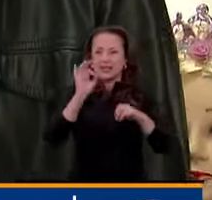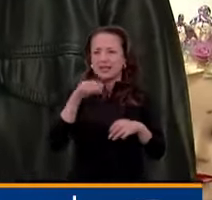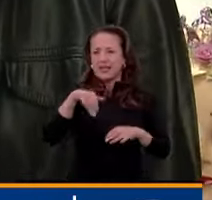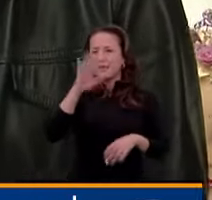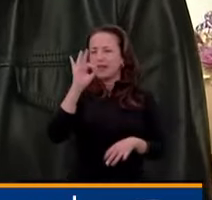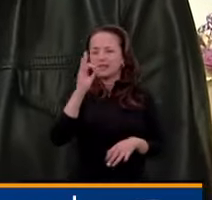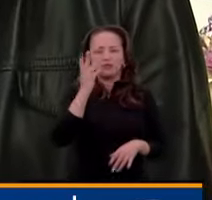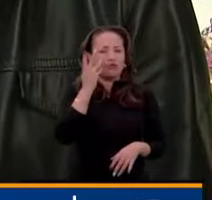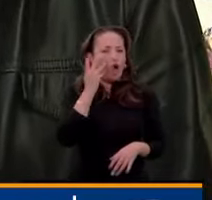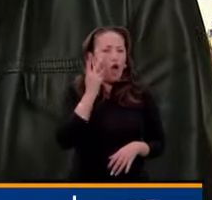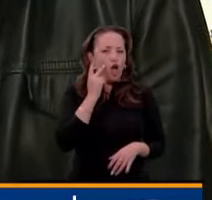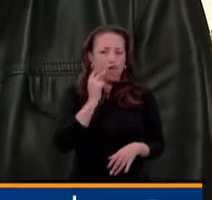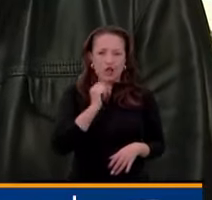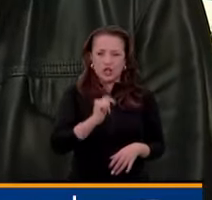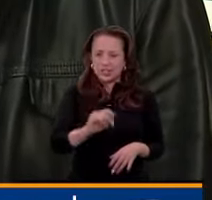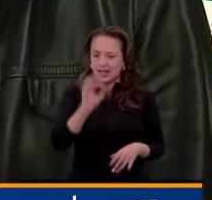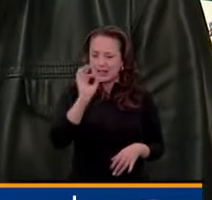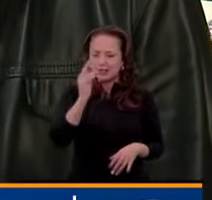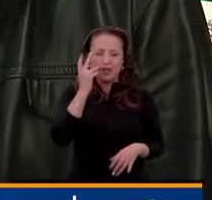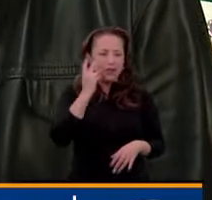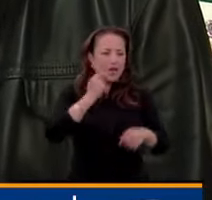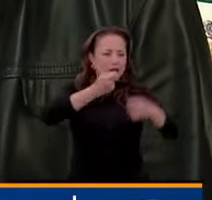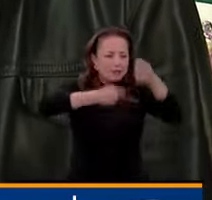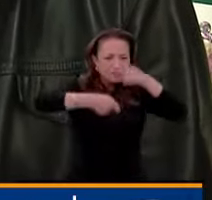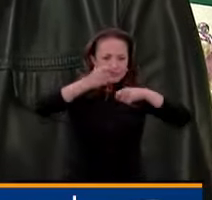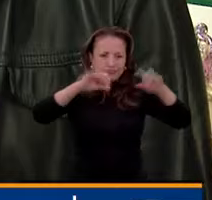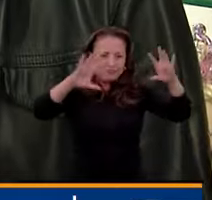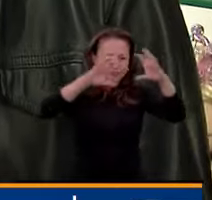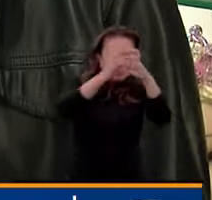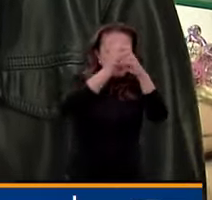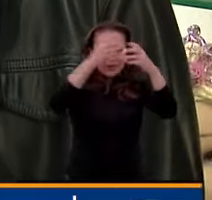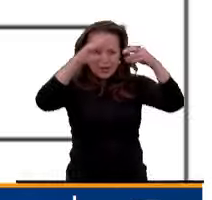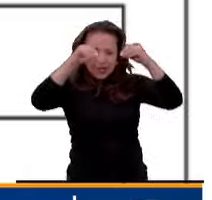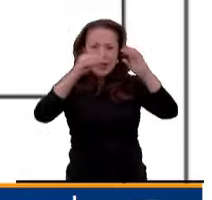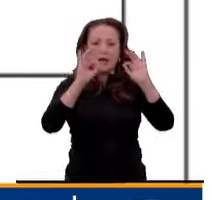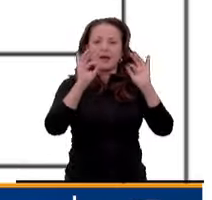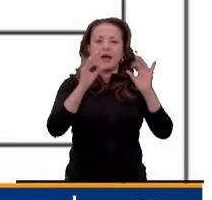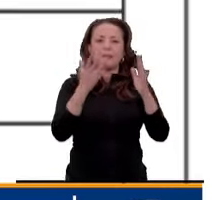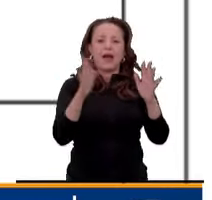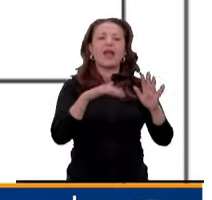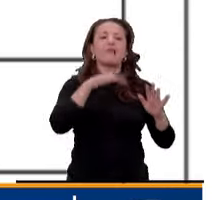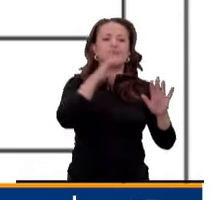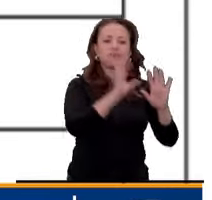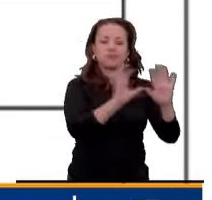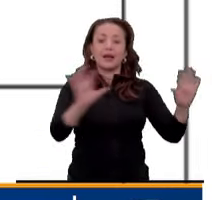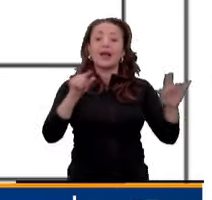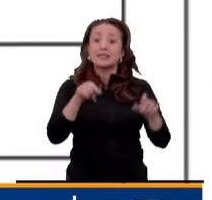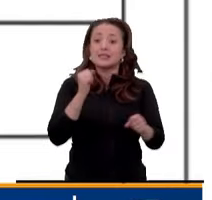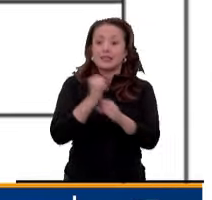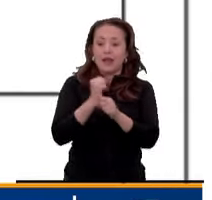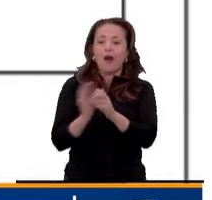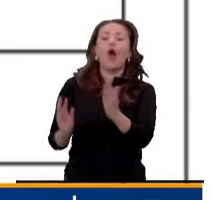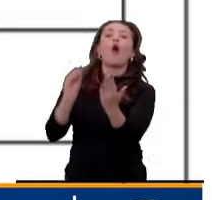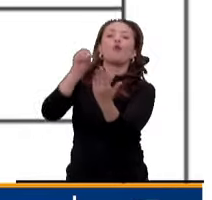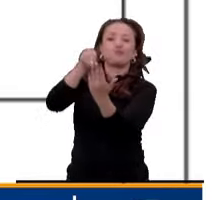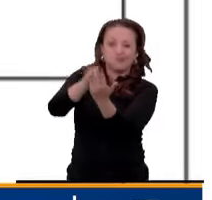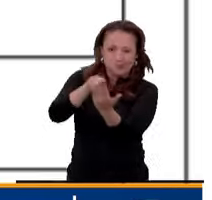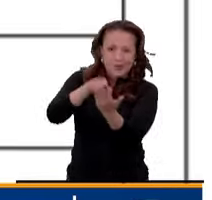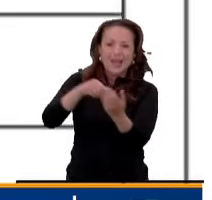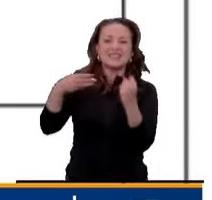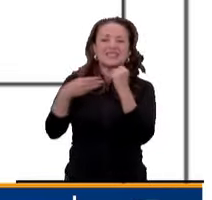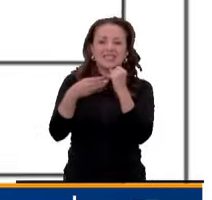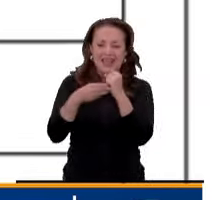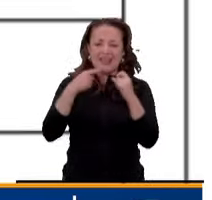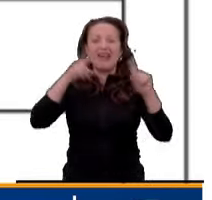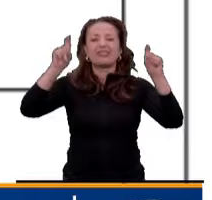diario. Siempre se maneja lo que es peinado para mantener lo que es el sistema de stock. Este oficio hace parte de la larga lista publicada por el SENA, en la